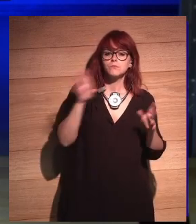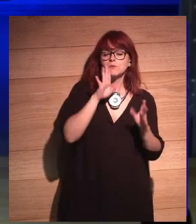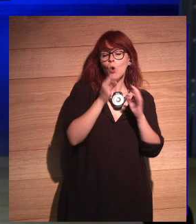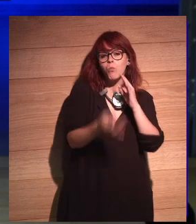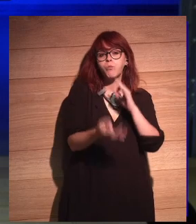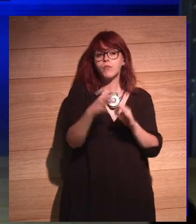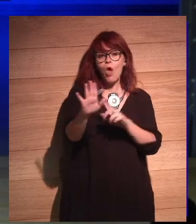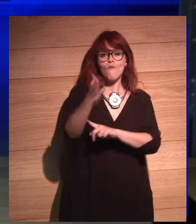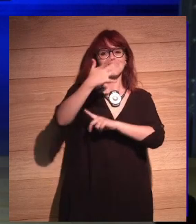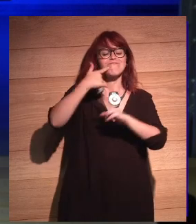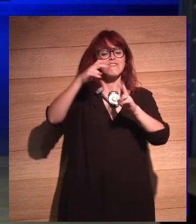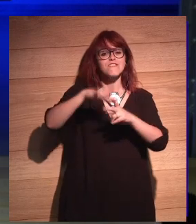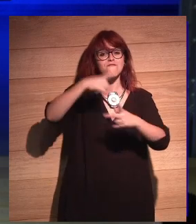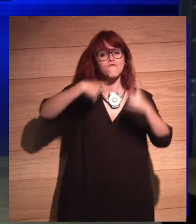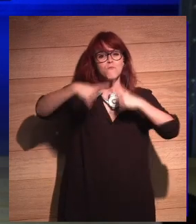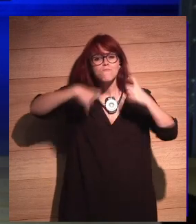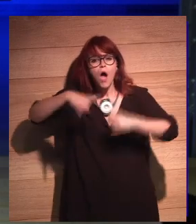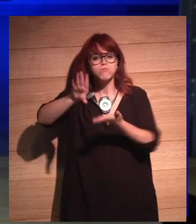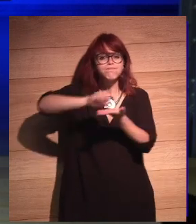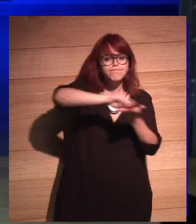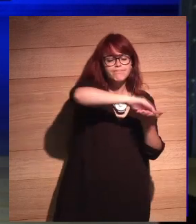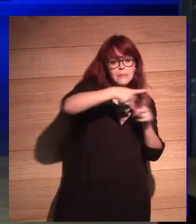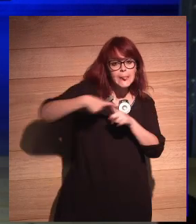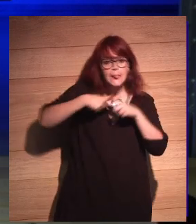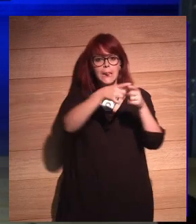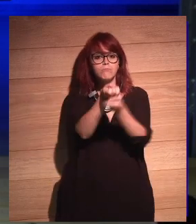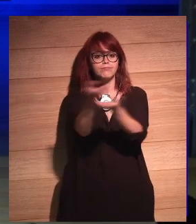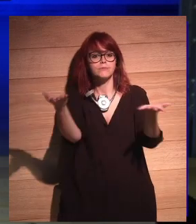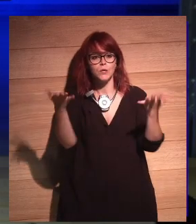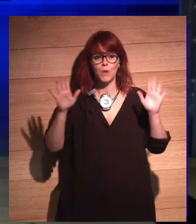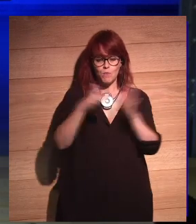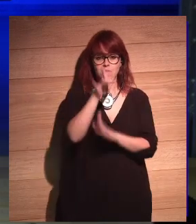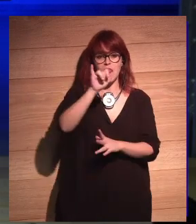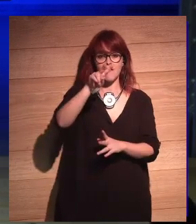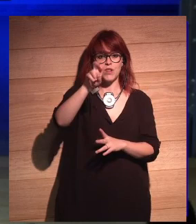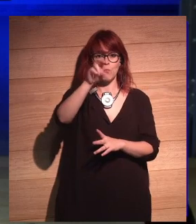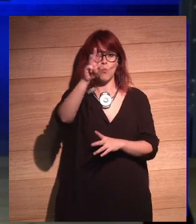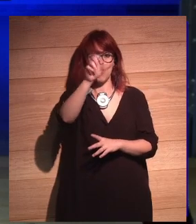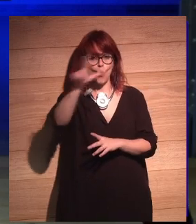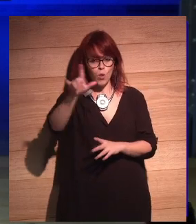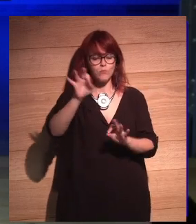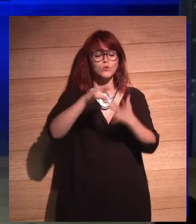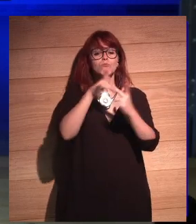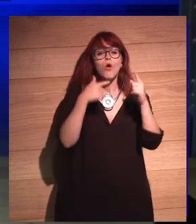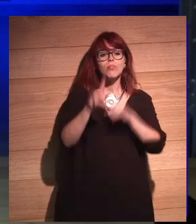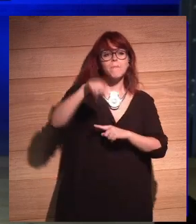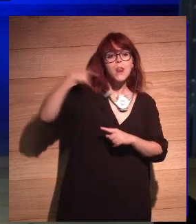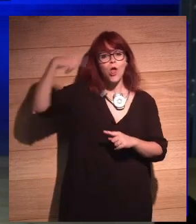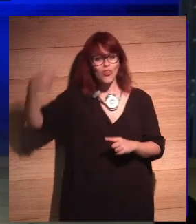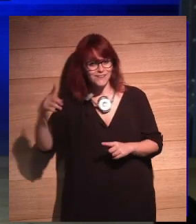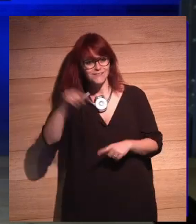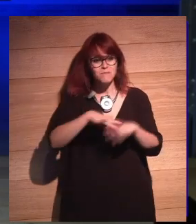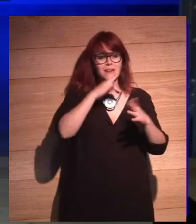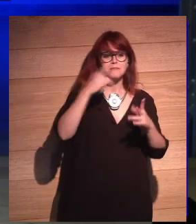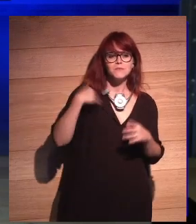ofrecer información sobre lo que se está recopilando y compartiendo. En Liverpool, por ejemplo, hicimos, en Londres, en el